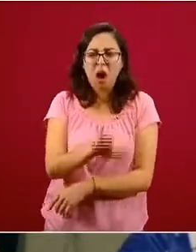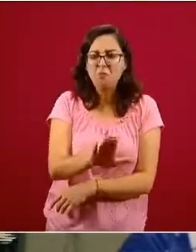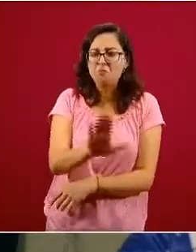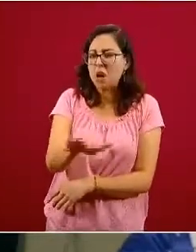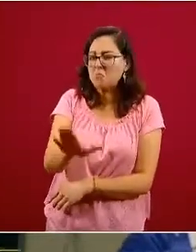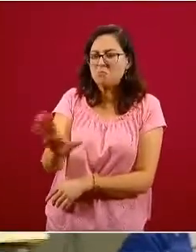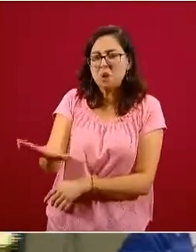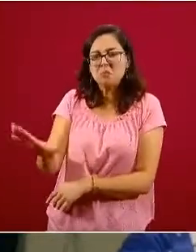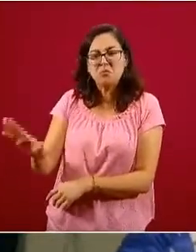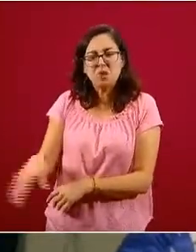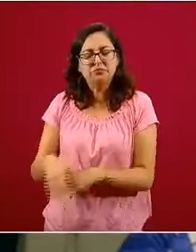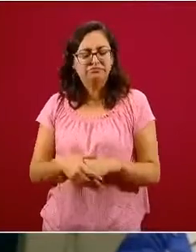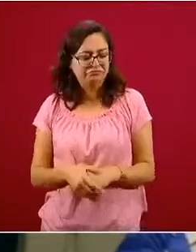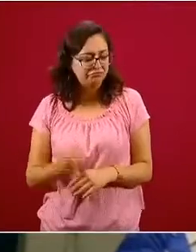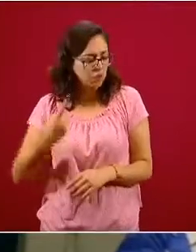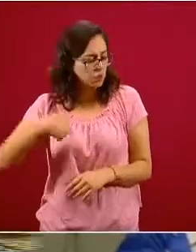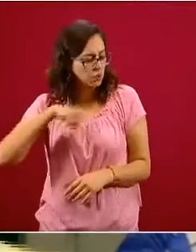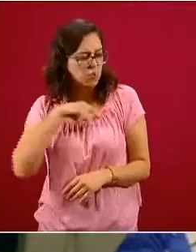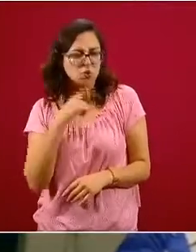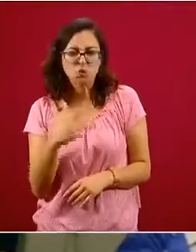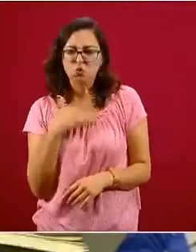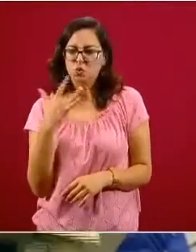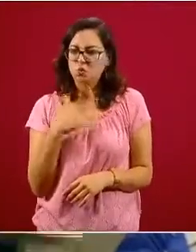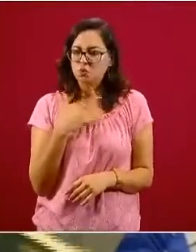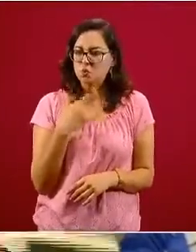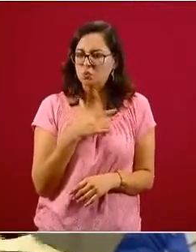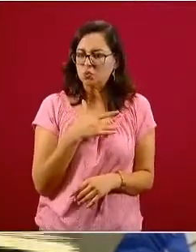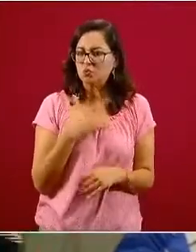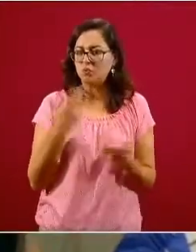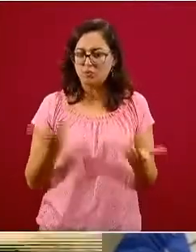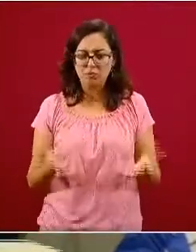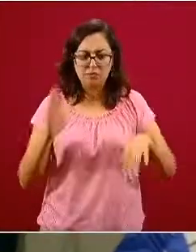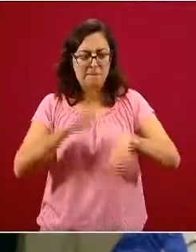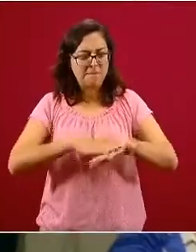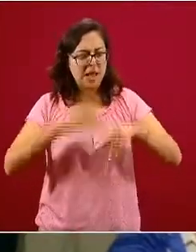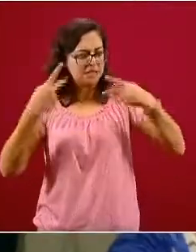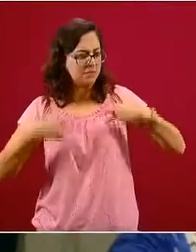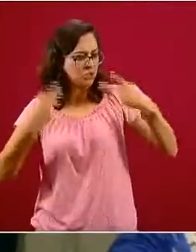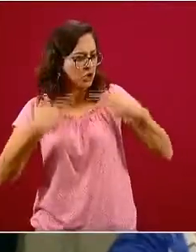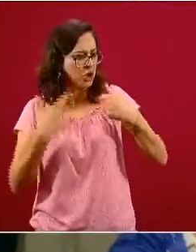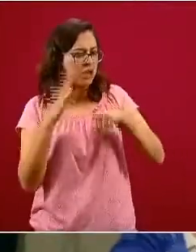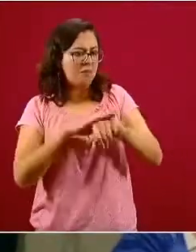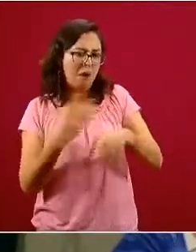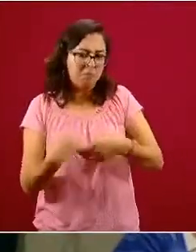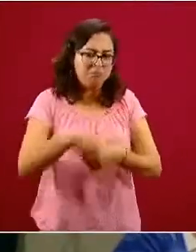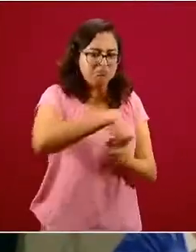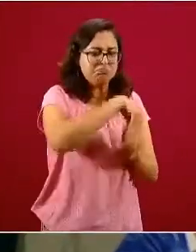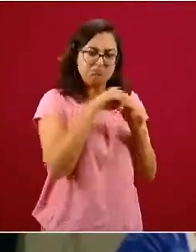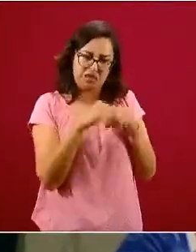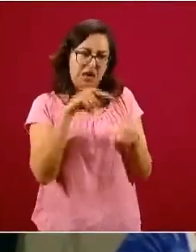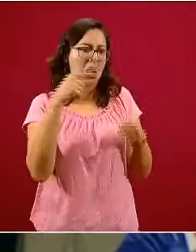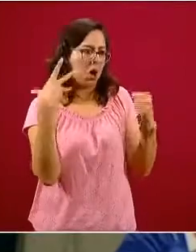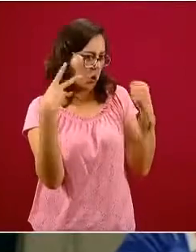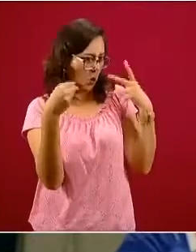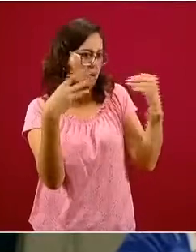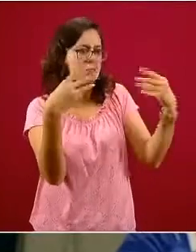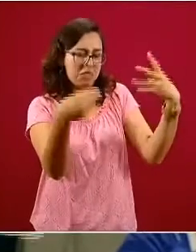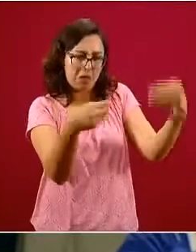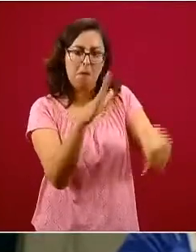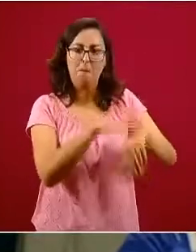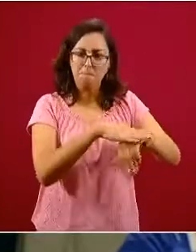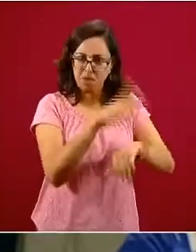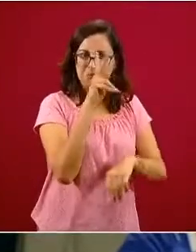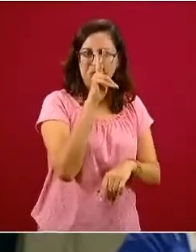porque mucho se ha hablado de, pues hay más contagios donde hay más gente, donde hay más número de habitantes. Y